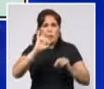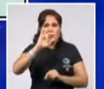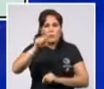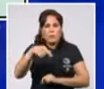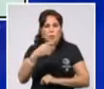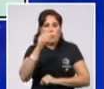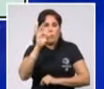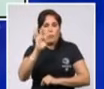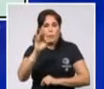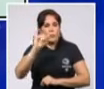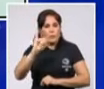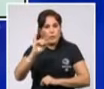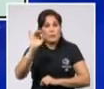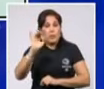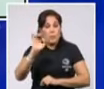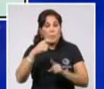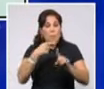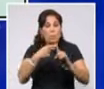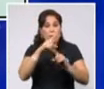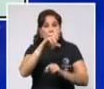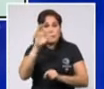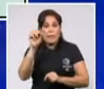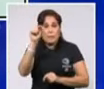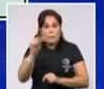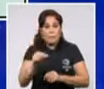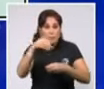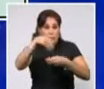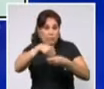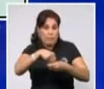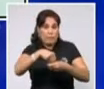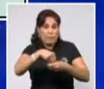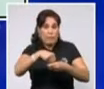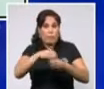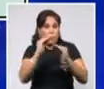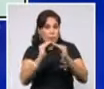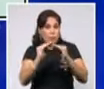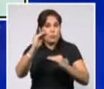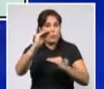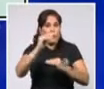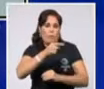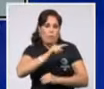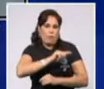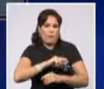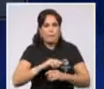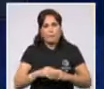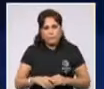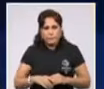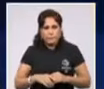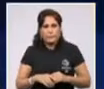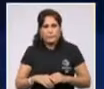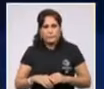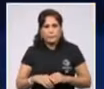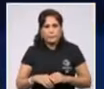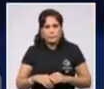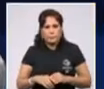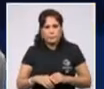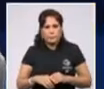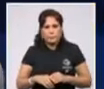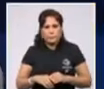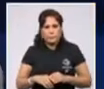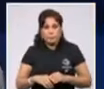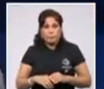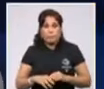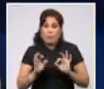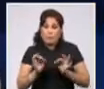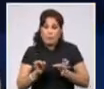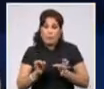7,86 por 100.000 habitantes, superior a la del día de ayer. De esta forma